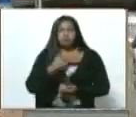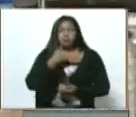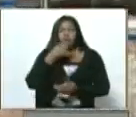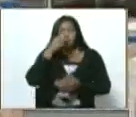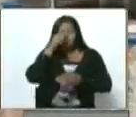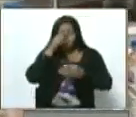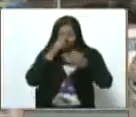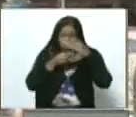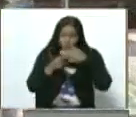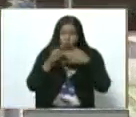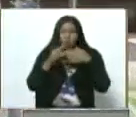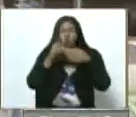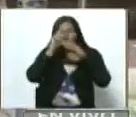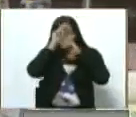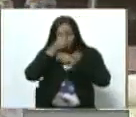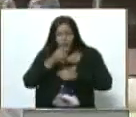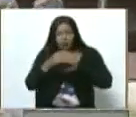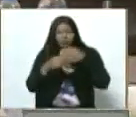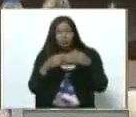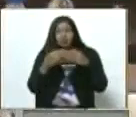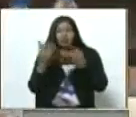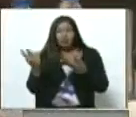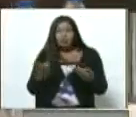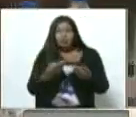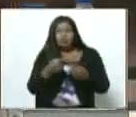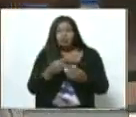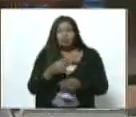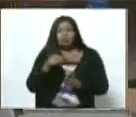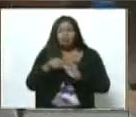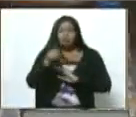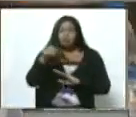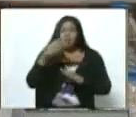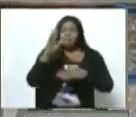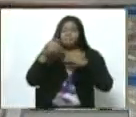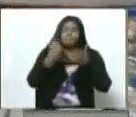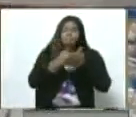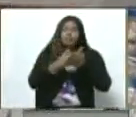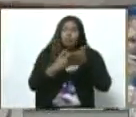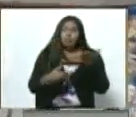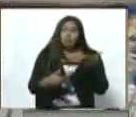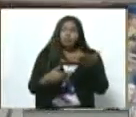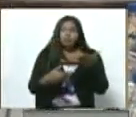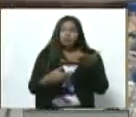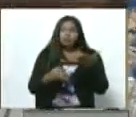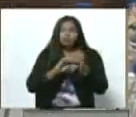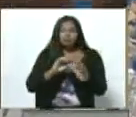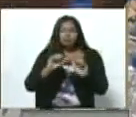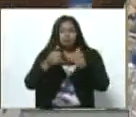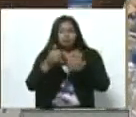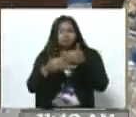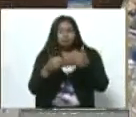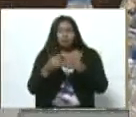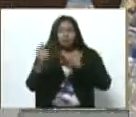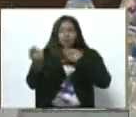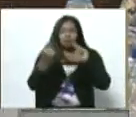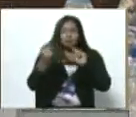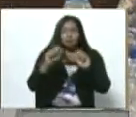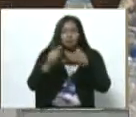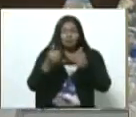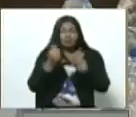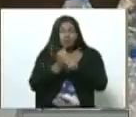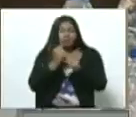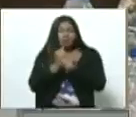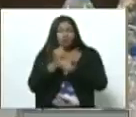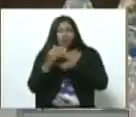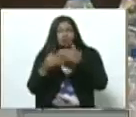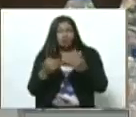como miembro del Consejo Moral Republicano, recibir entonces esta propuesta, que es fruto del debate y del trabajo